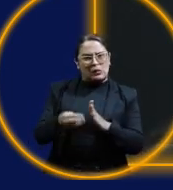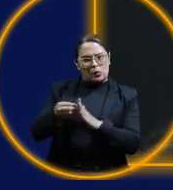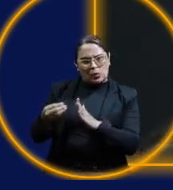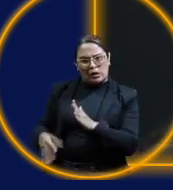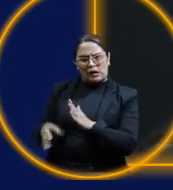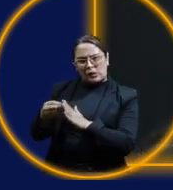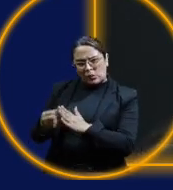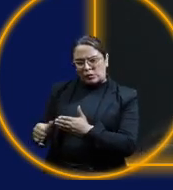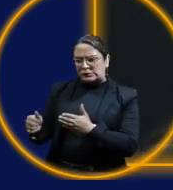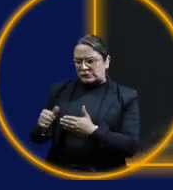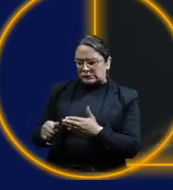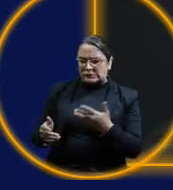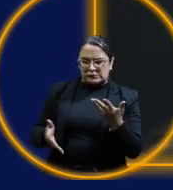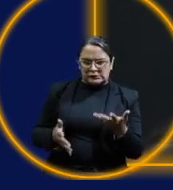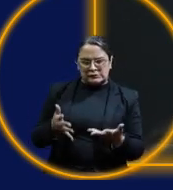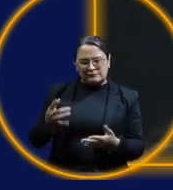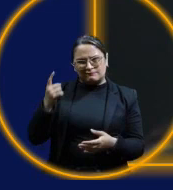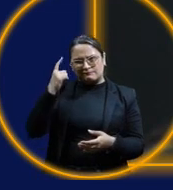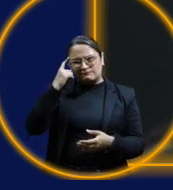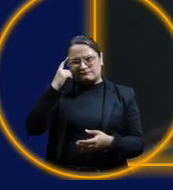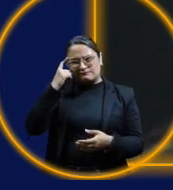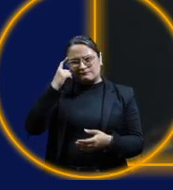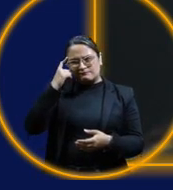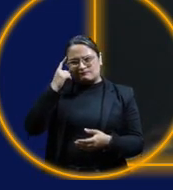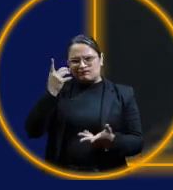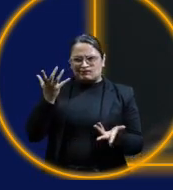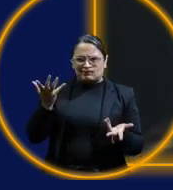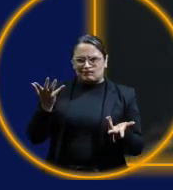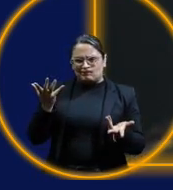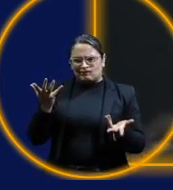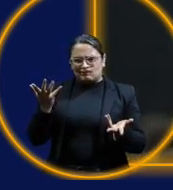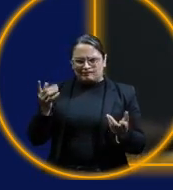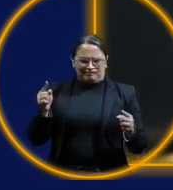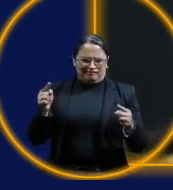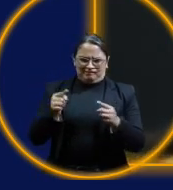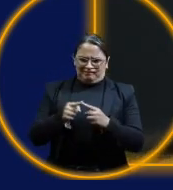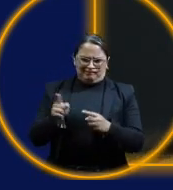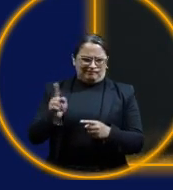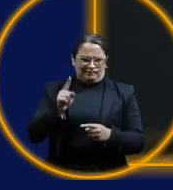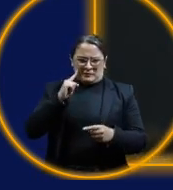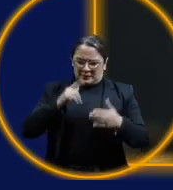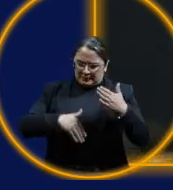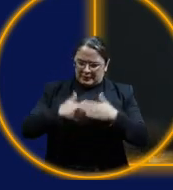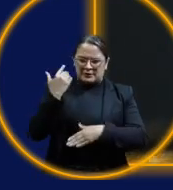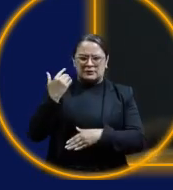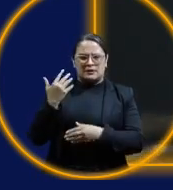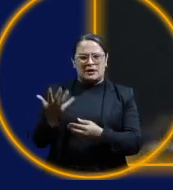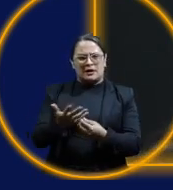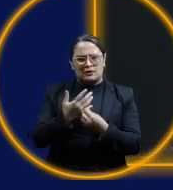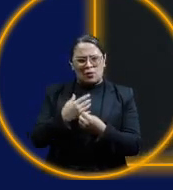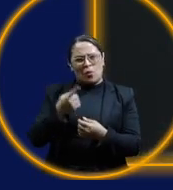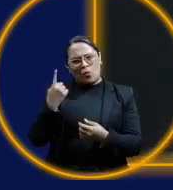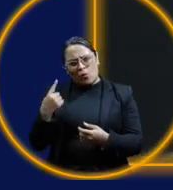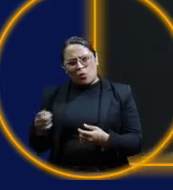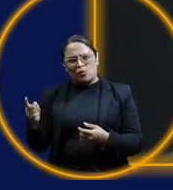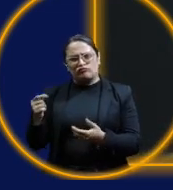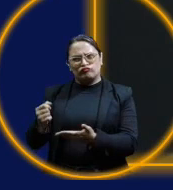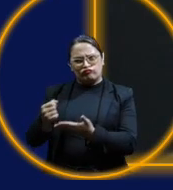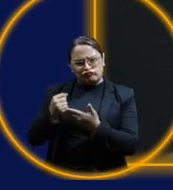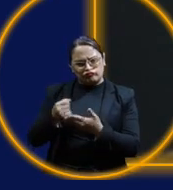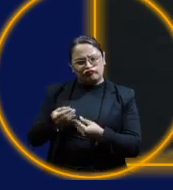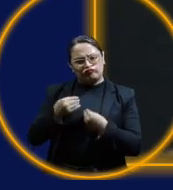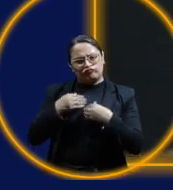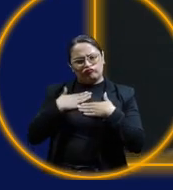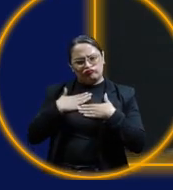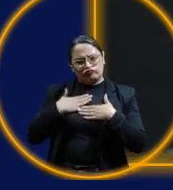Unidos donde uno y yo pensé Pues bueno así no es el motivo por el cual yo inicié todo esto yo Necesito encontrar algo que me haga